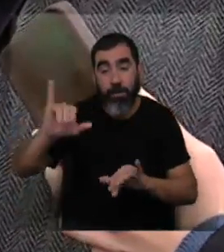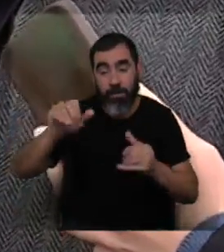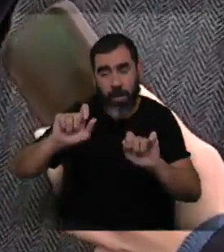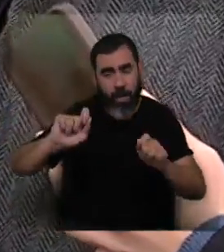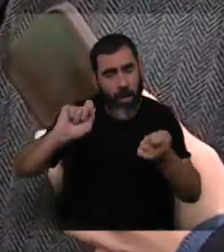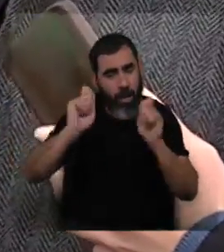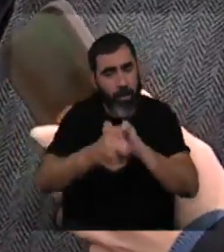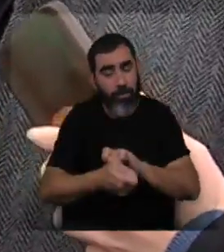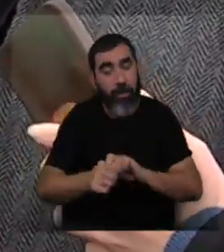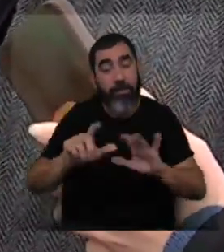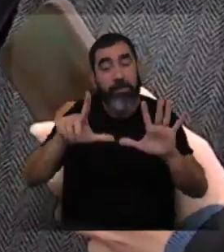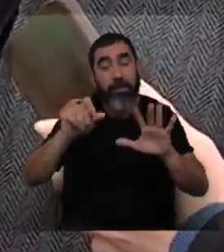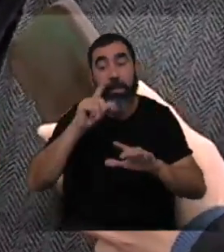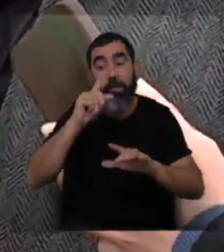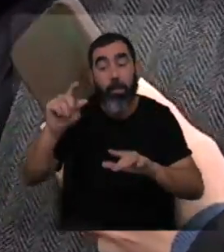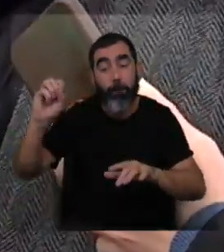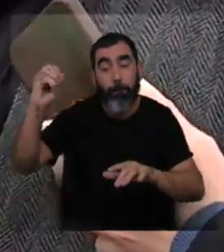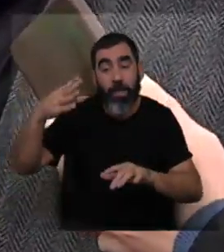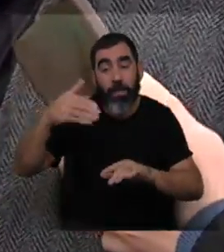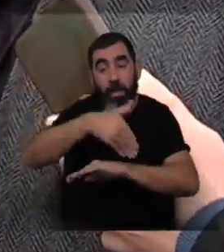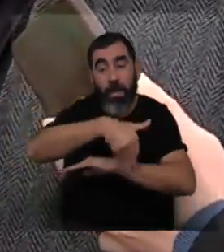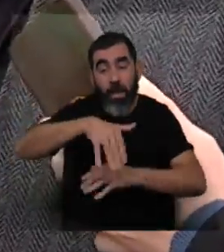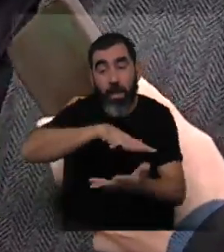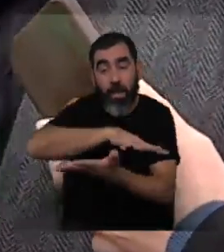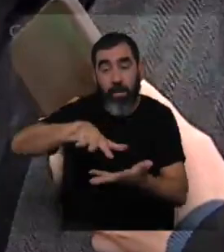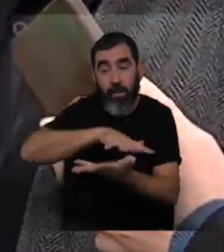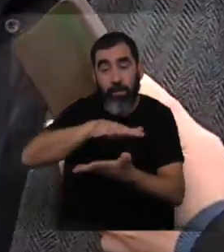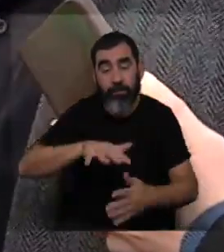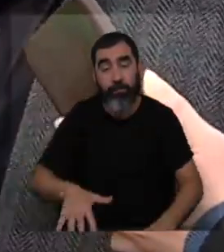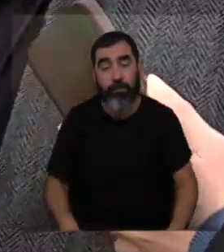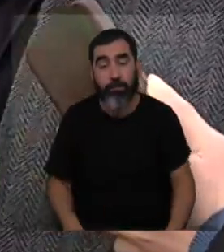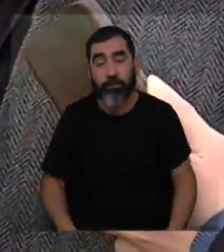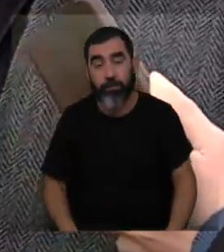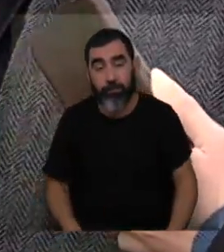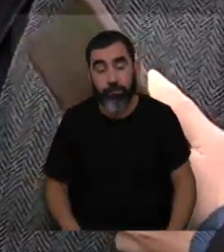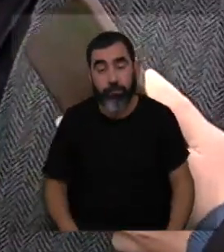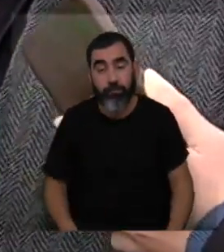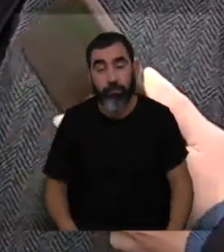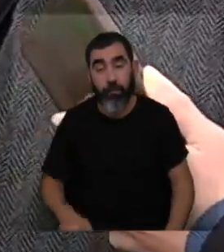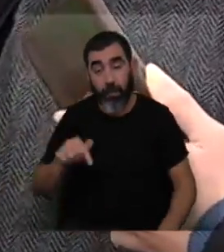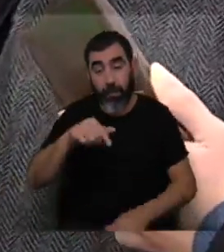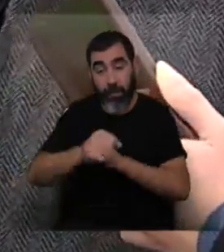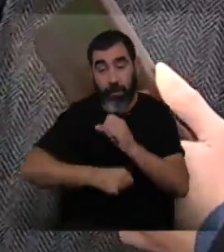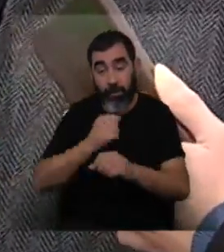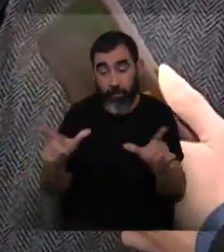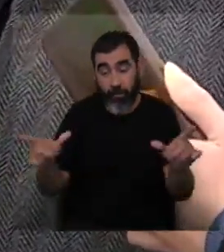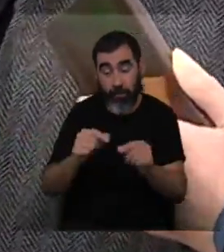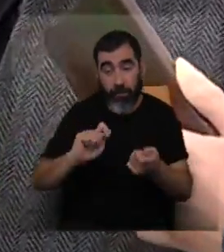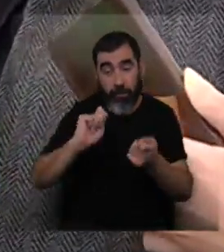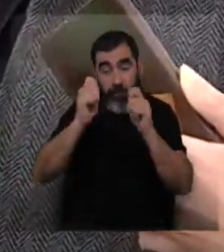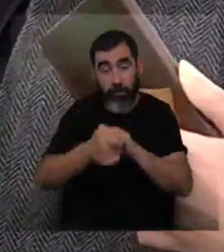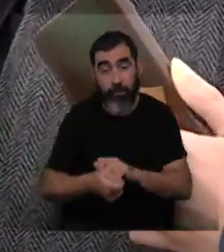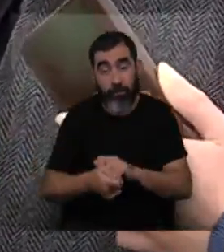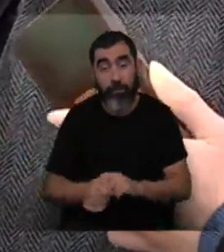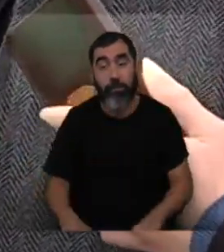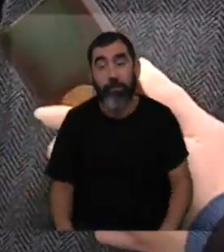cambiamos 70.000 luminarias en todas las calles barriales. Eso en los primeros meses de este año lo terminamos de cambiar.